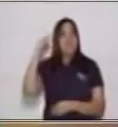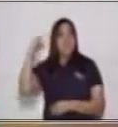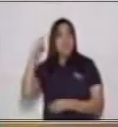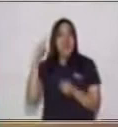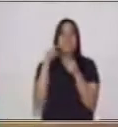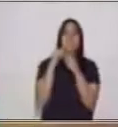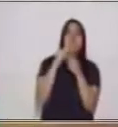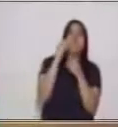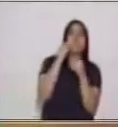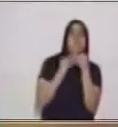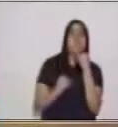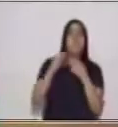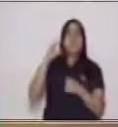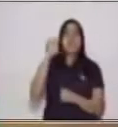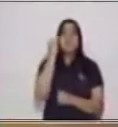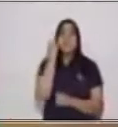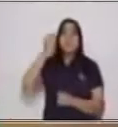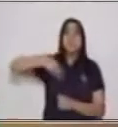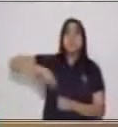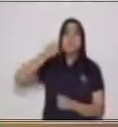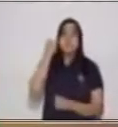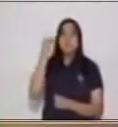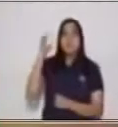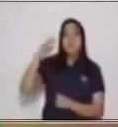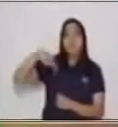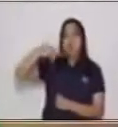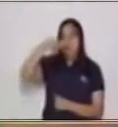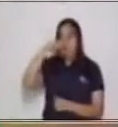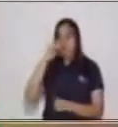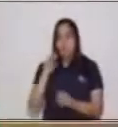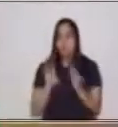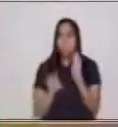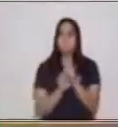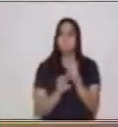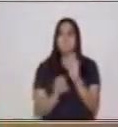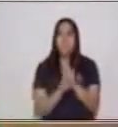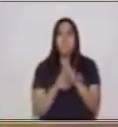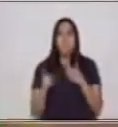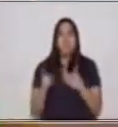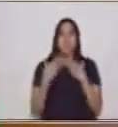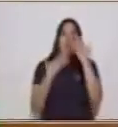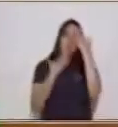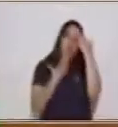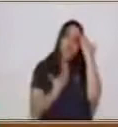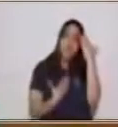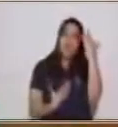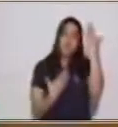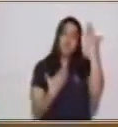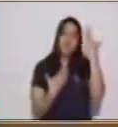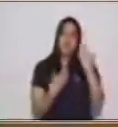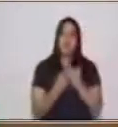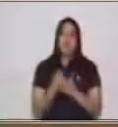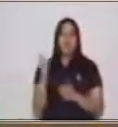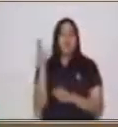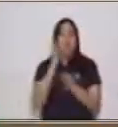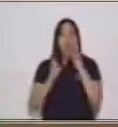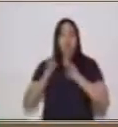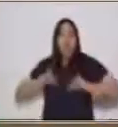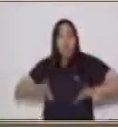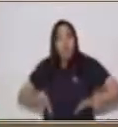palabras terminadas en cimiento. Por ejemplo, agradecimiento,